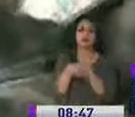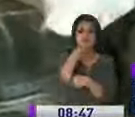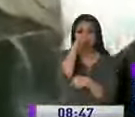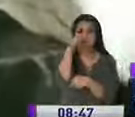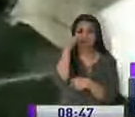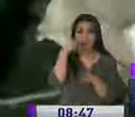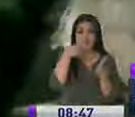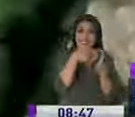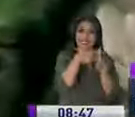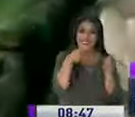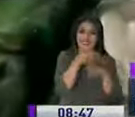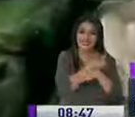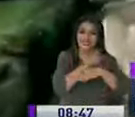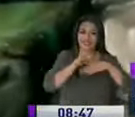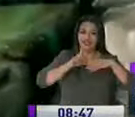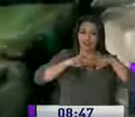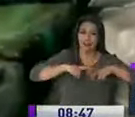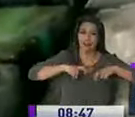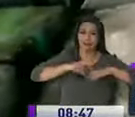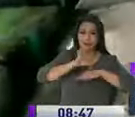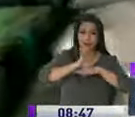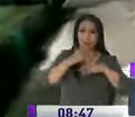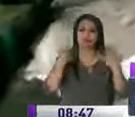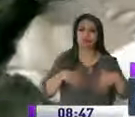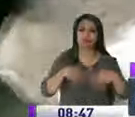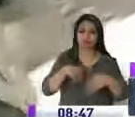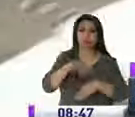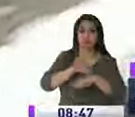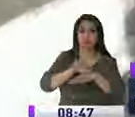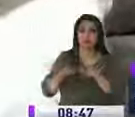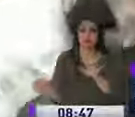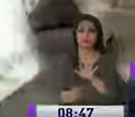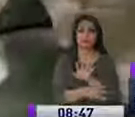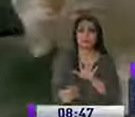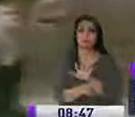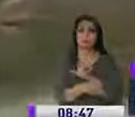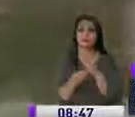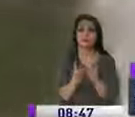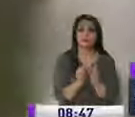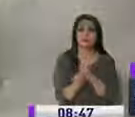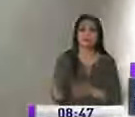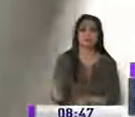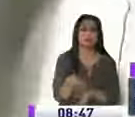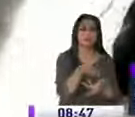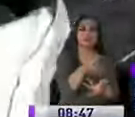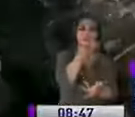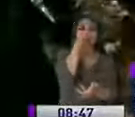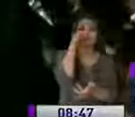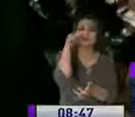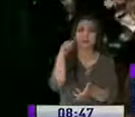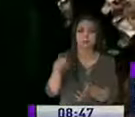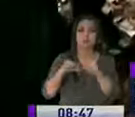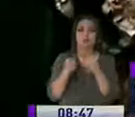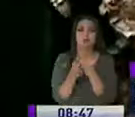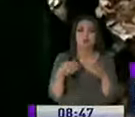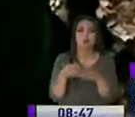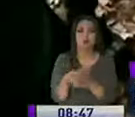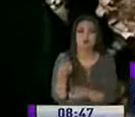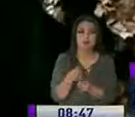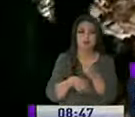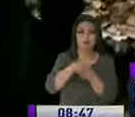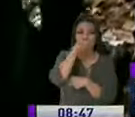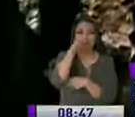Miremos. En la asamblea se registran las primeras reacciones tras el atentado registrado en San Lorenzo el pasado fin de semana. Desde